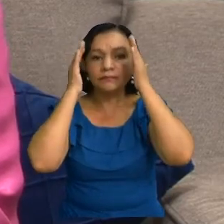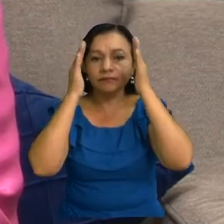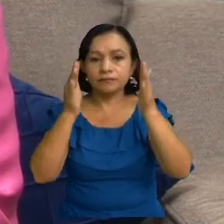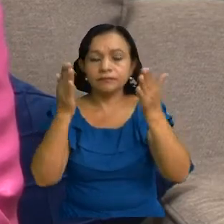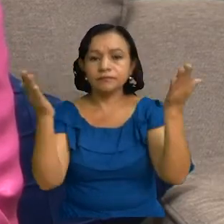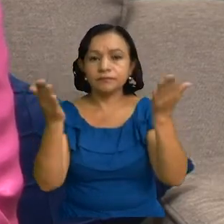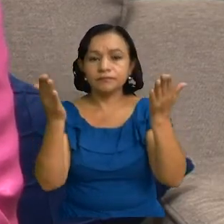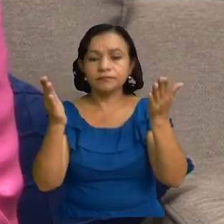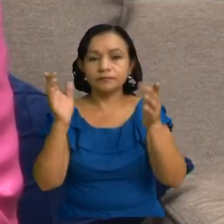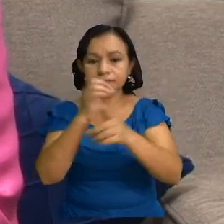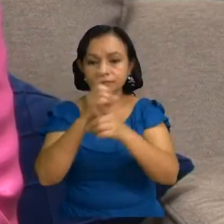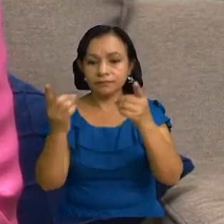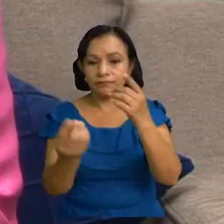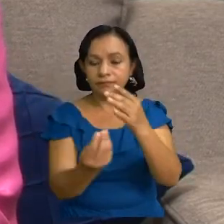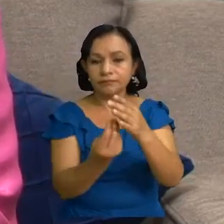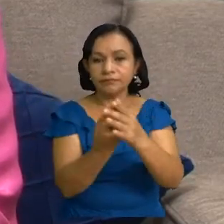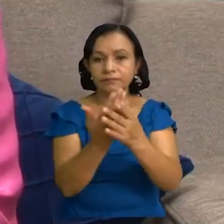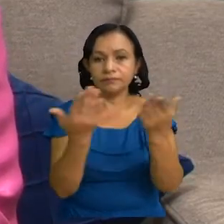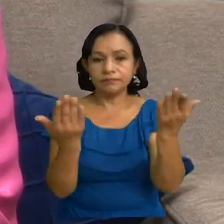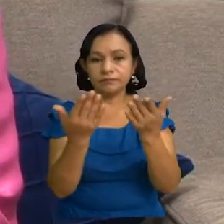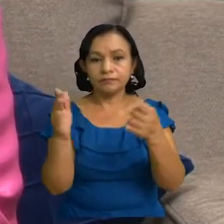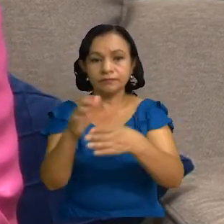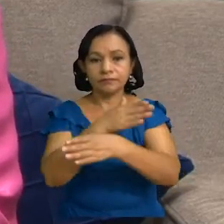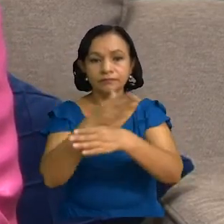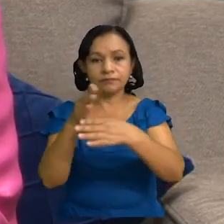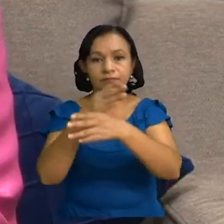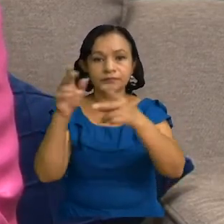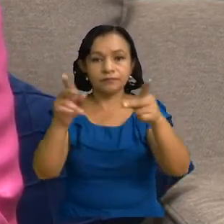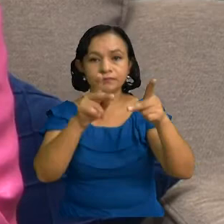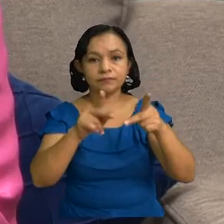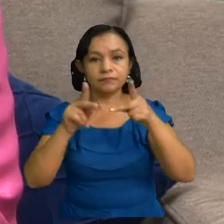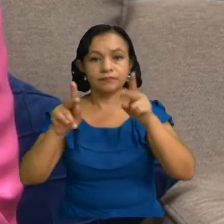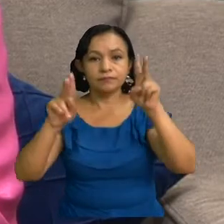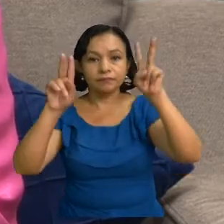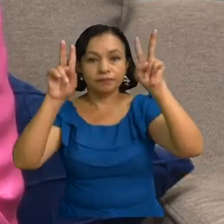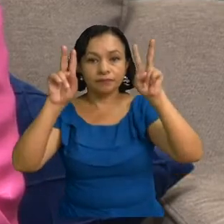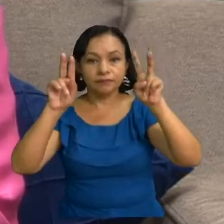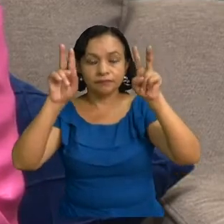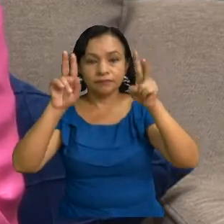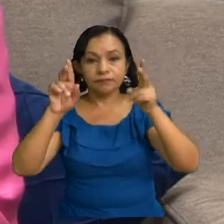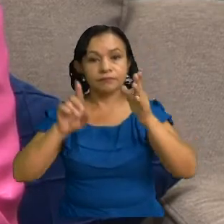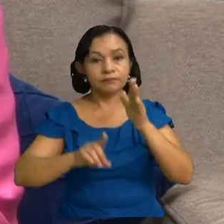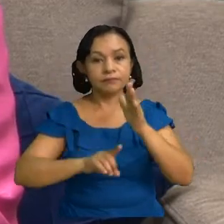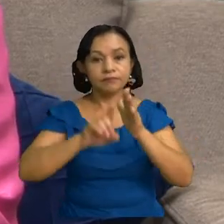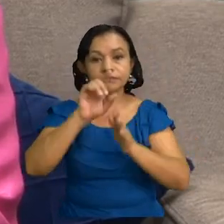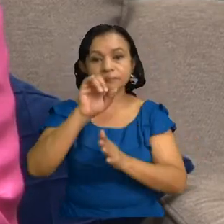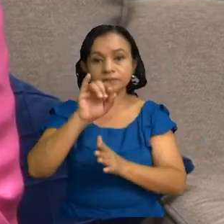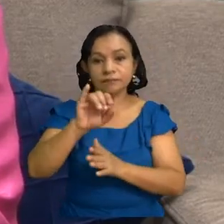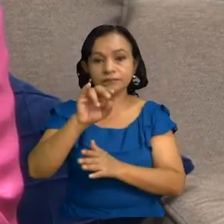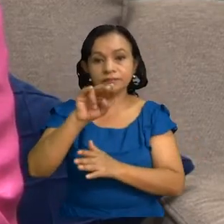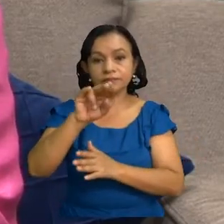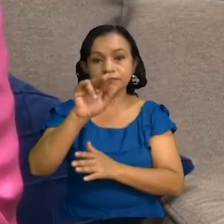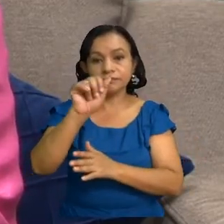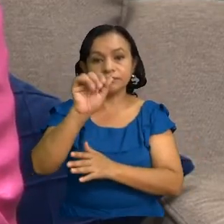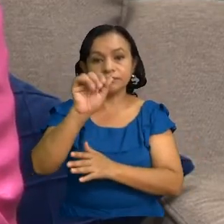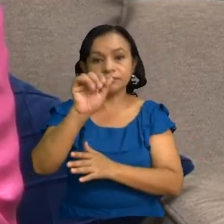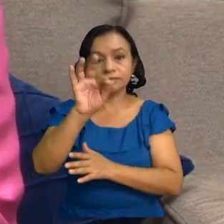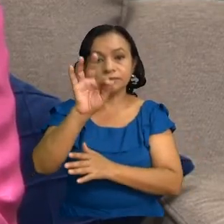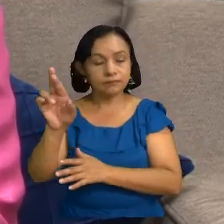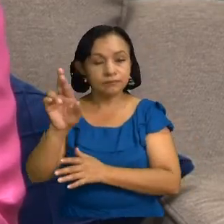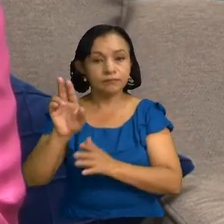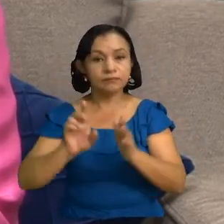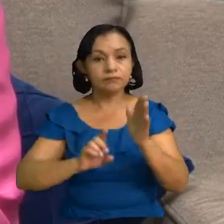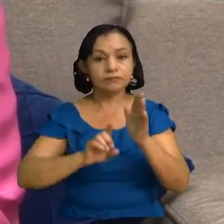e integrar a estos protagonistas también al tema de incentivo el inafor cuenta con el fondo nacional de desarrollo